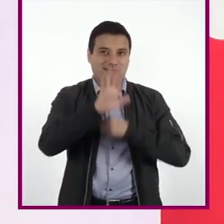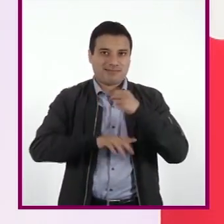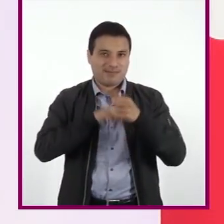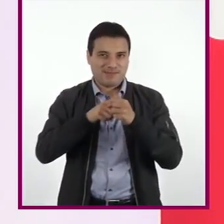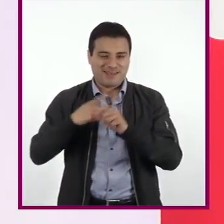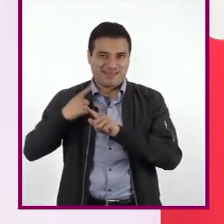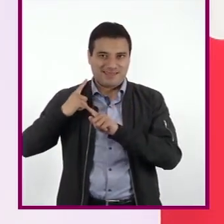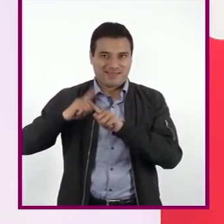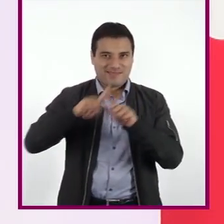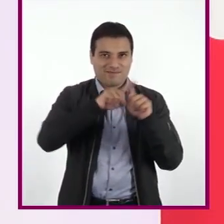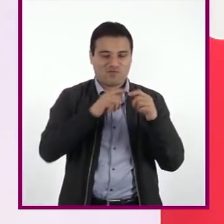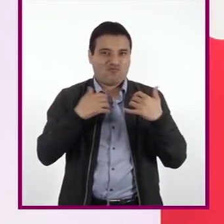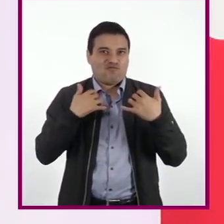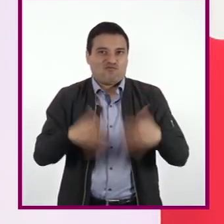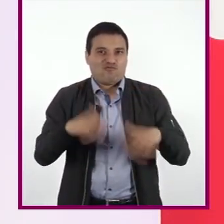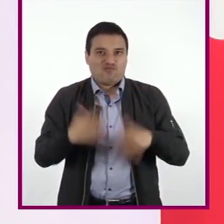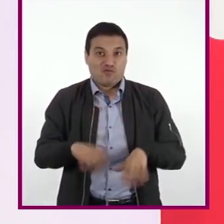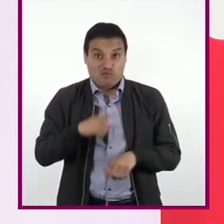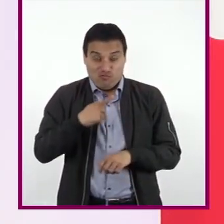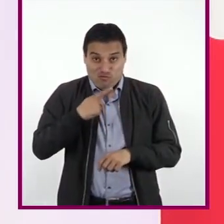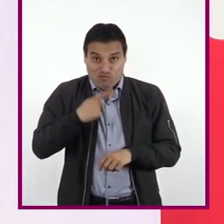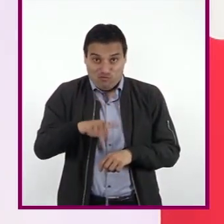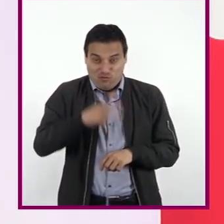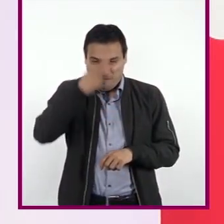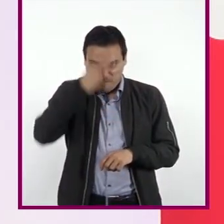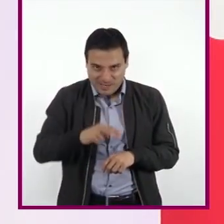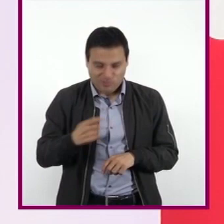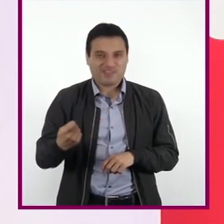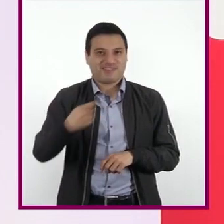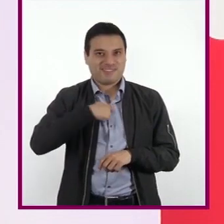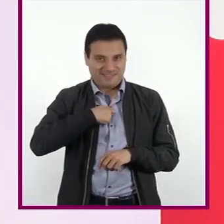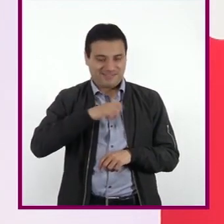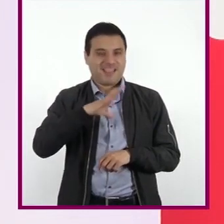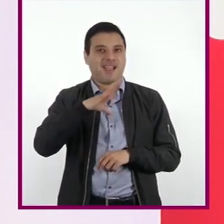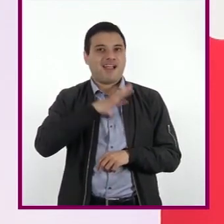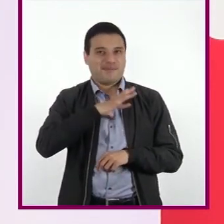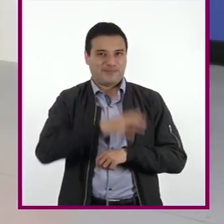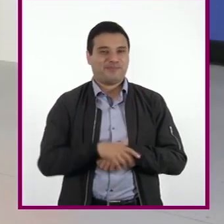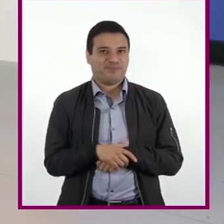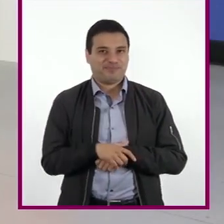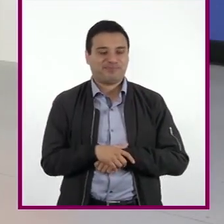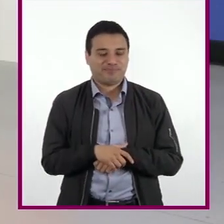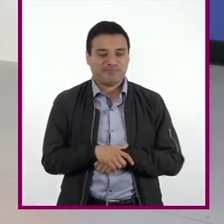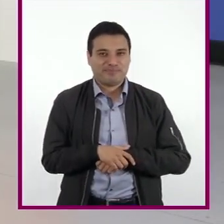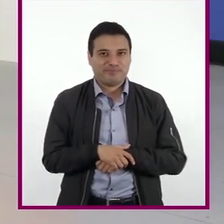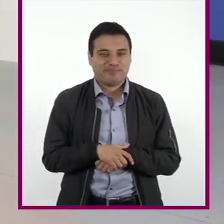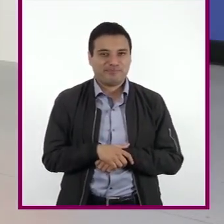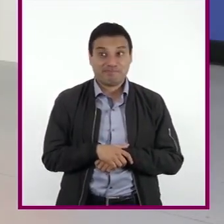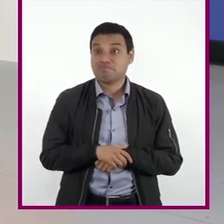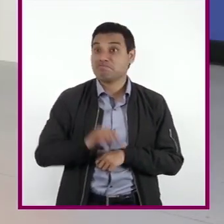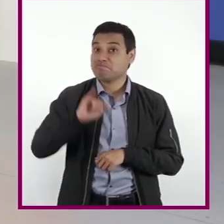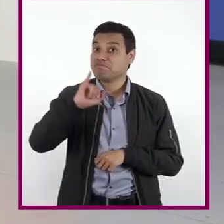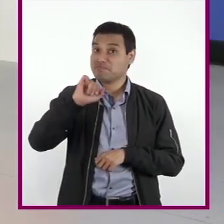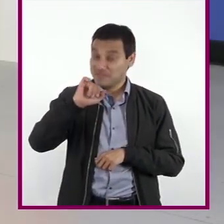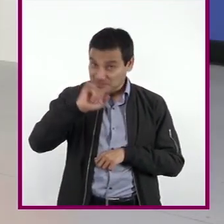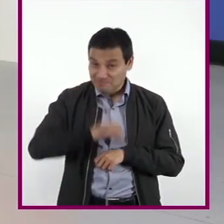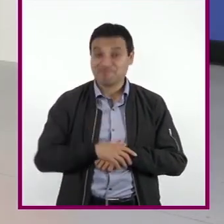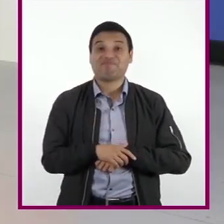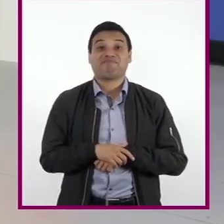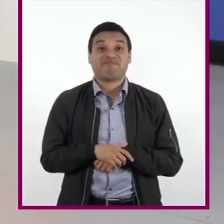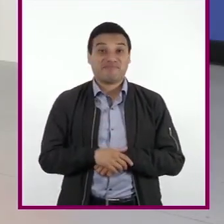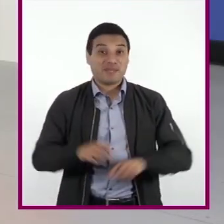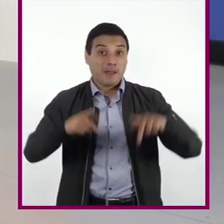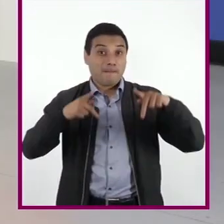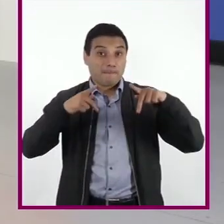ha permitido concebir la identidad de nuestra nación desde distintos ámbitos. En efecto, maestro, la